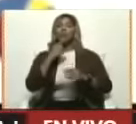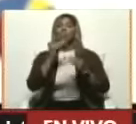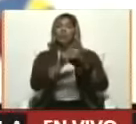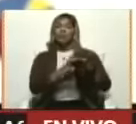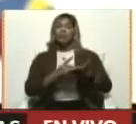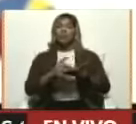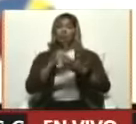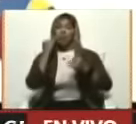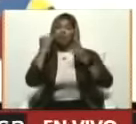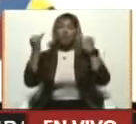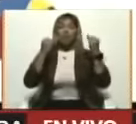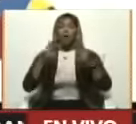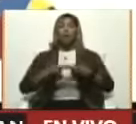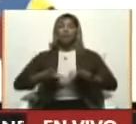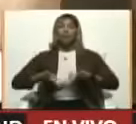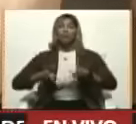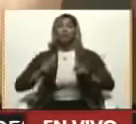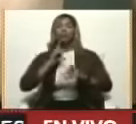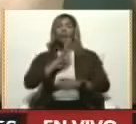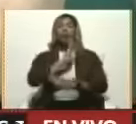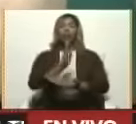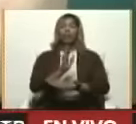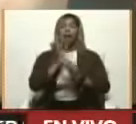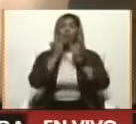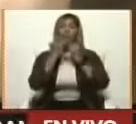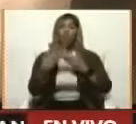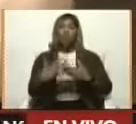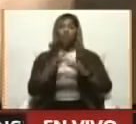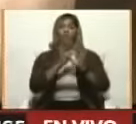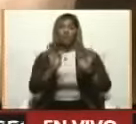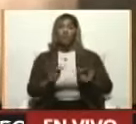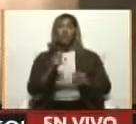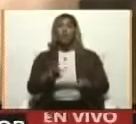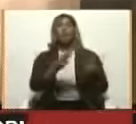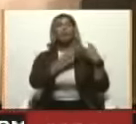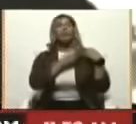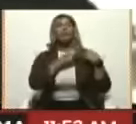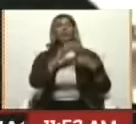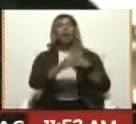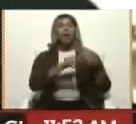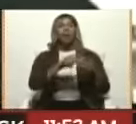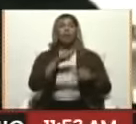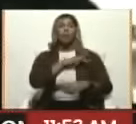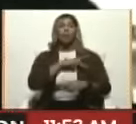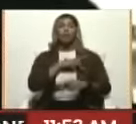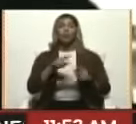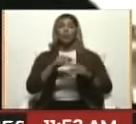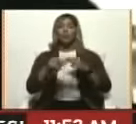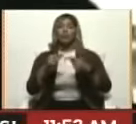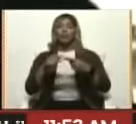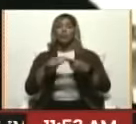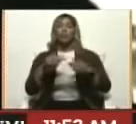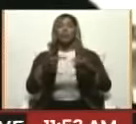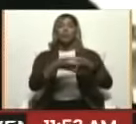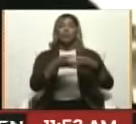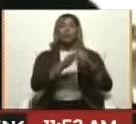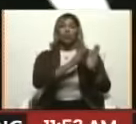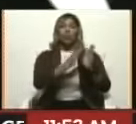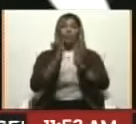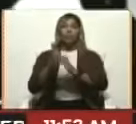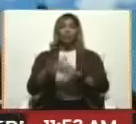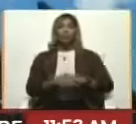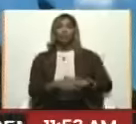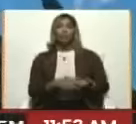diseñar estrategias que permitan sancionar efectivamente a los responsables en la comisión de los delitos de delincuencia